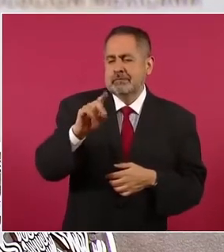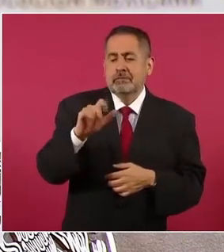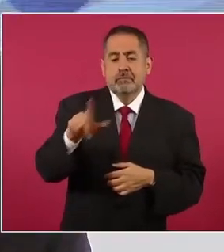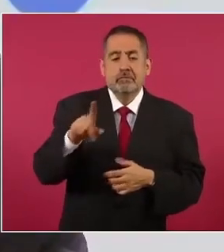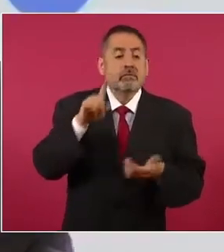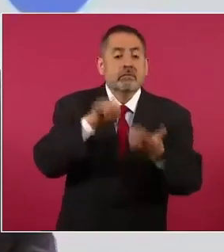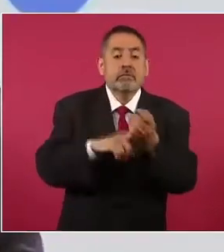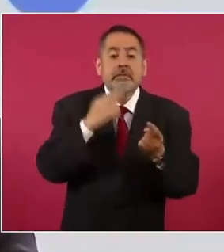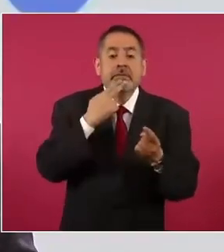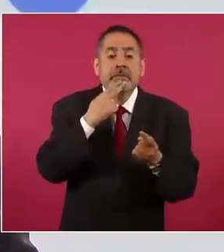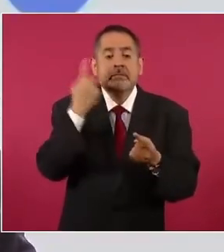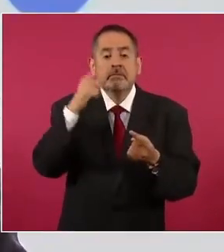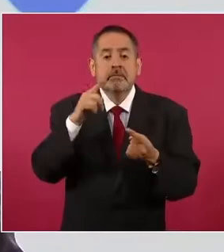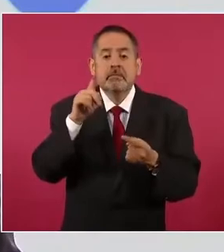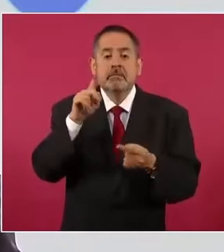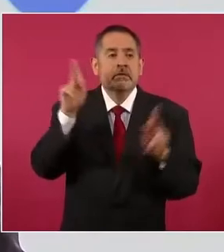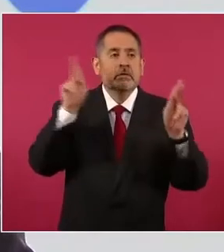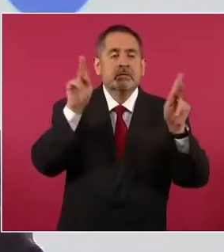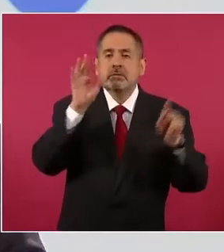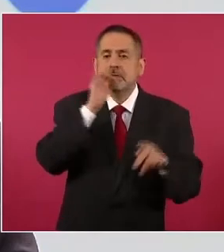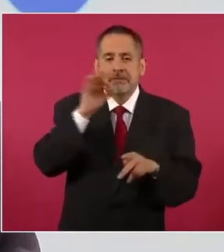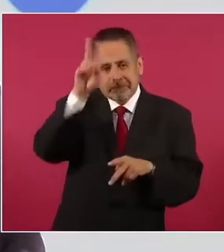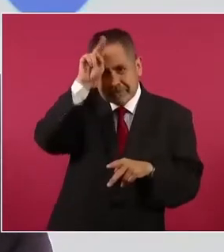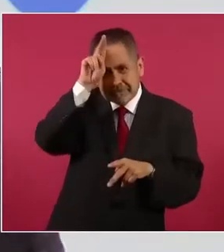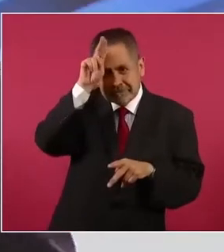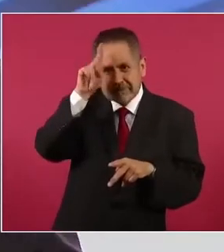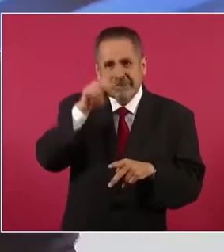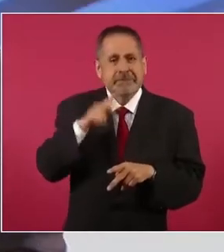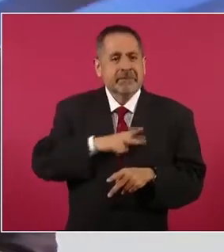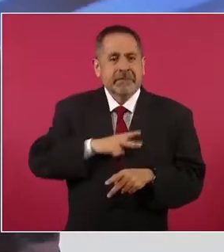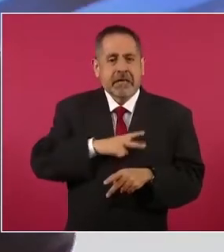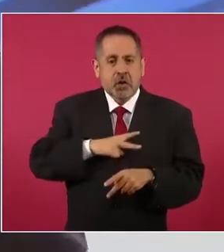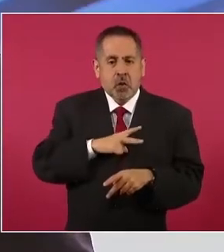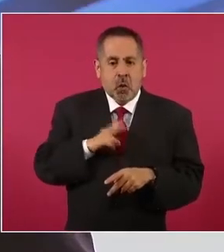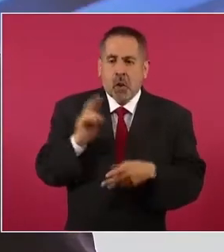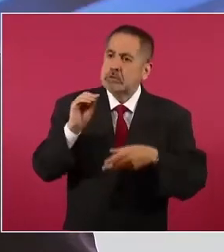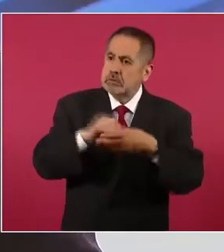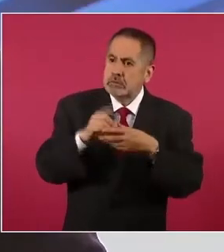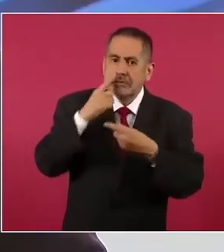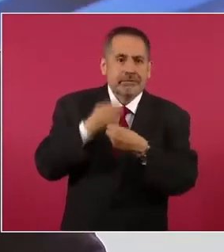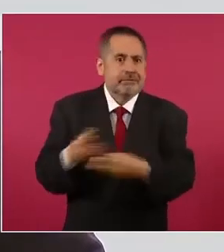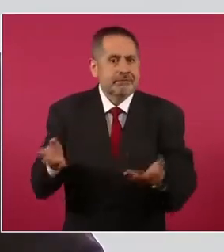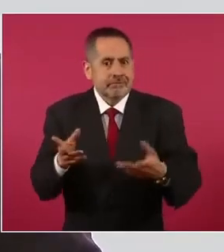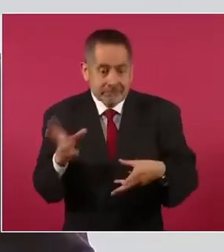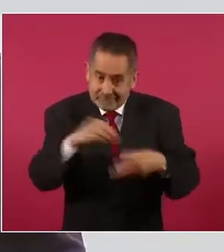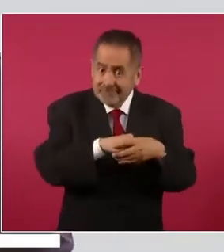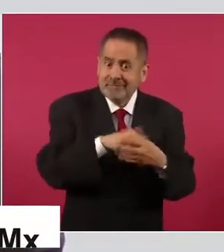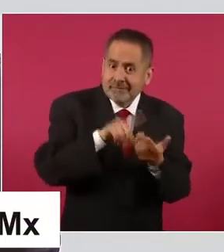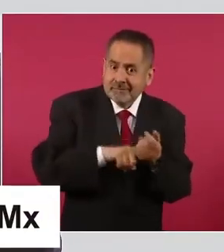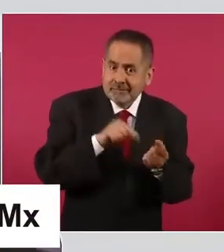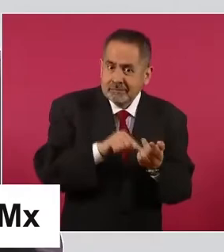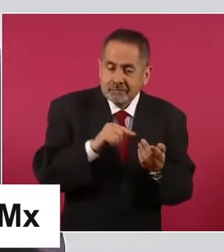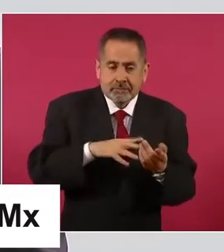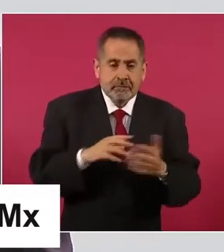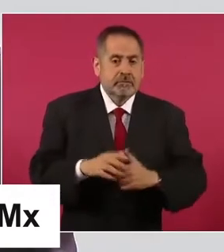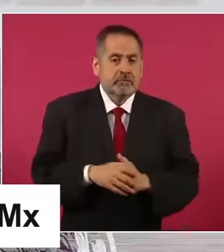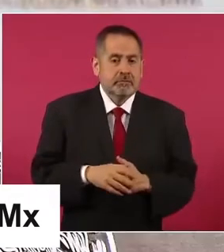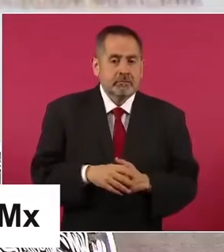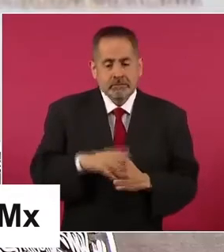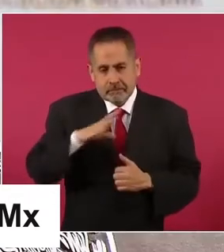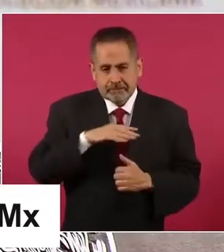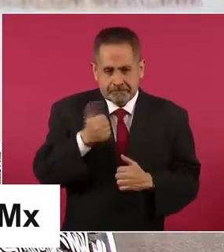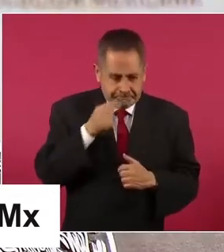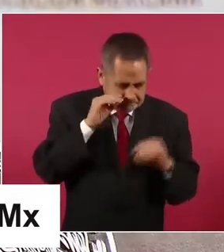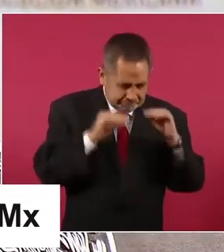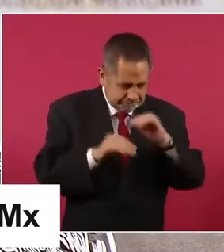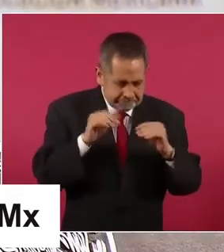para matar moscas y cucarachas. Con este trabajo, sumando a otras investigaciones científicas sobre los riesgos asociados